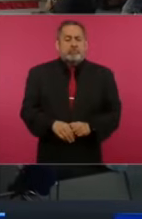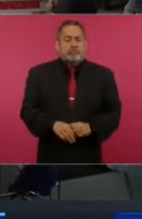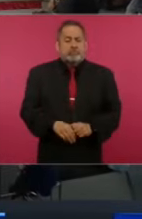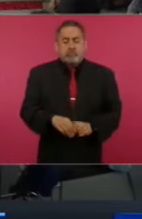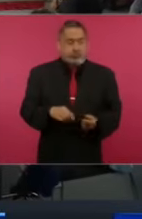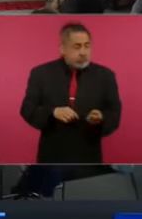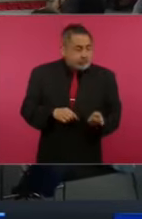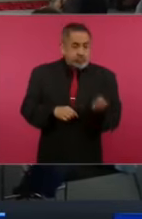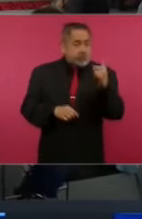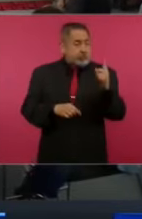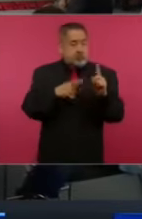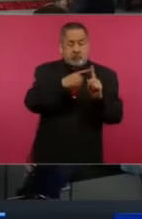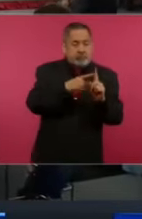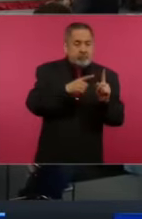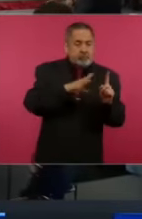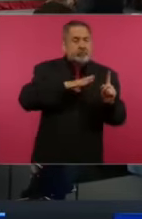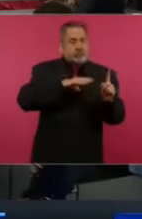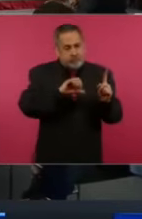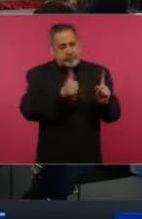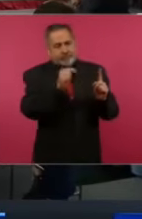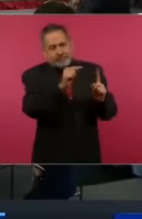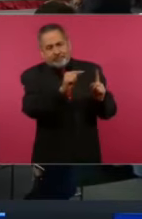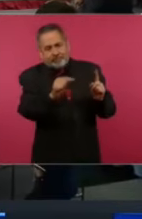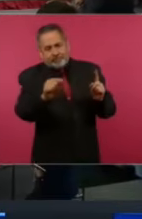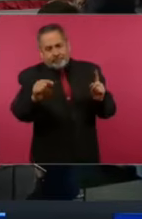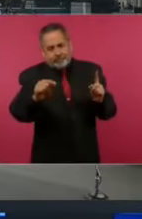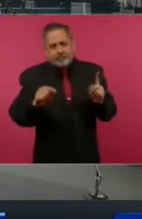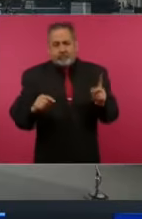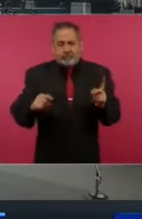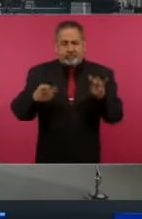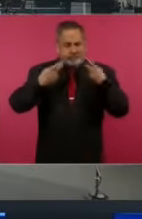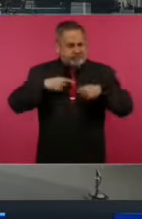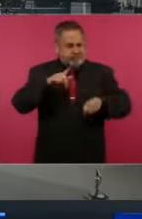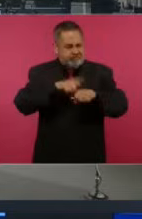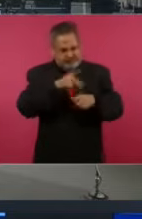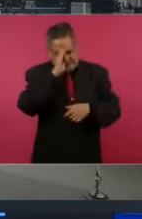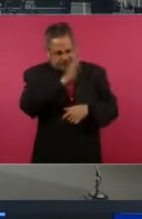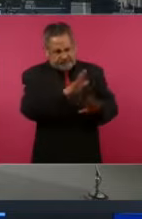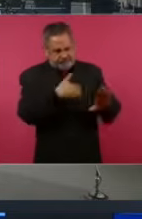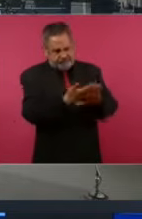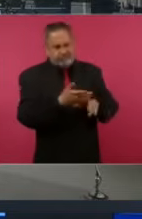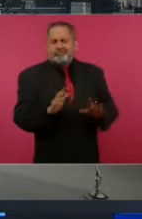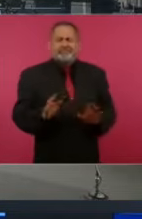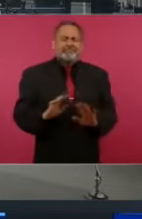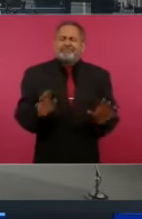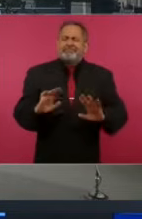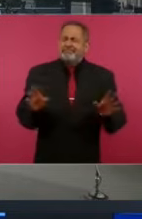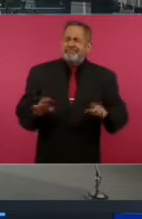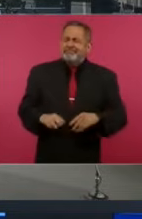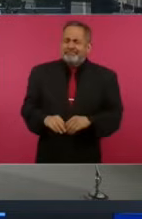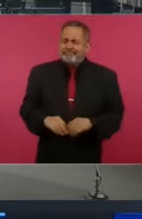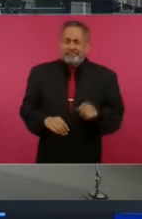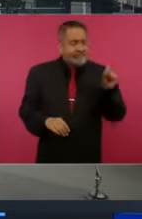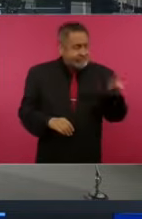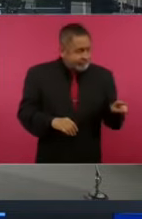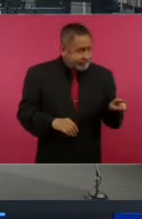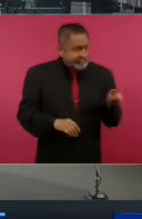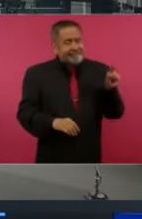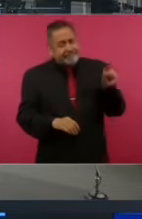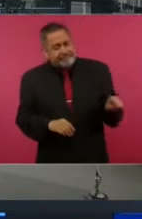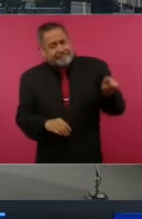¿Cuánta gente no muere en Guanajuato? Pues ahí es una masacre permanentemente y los delitos se los